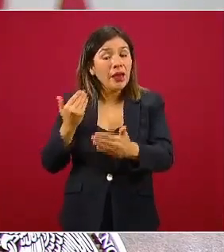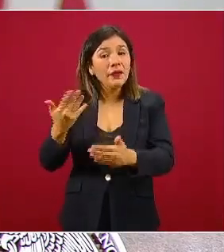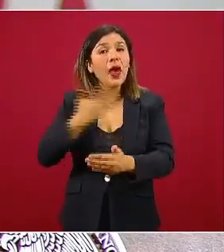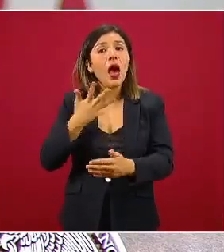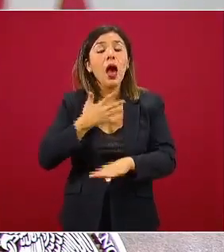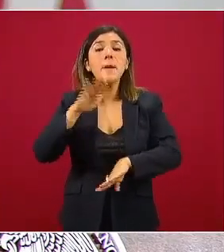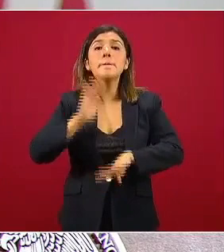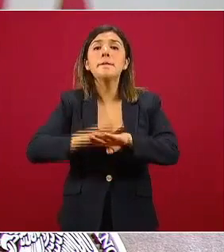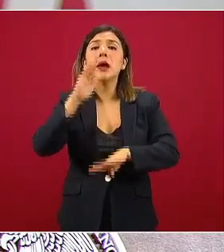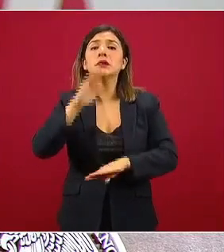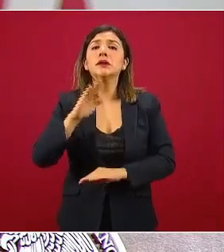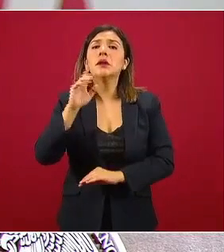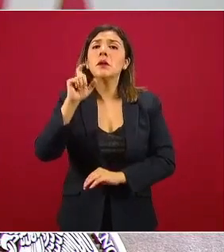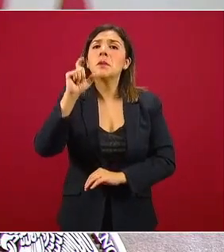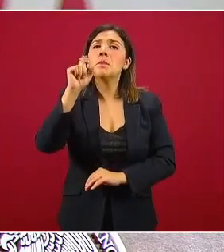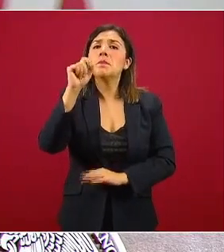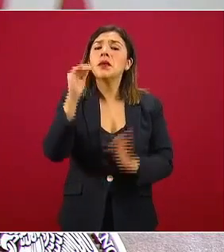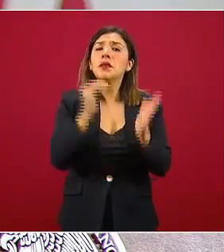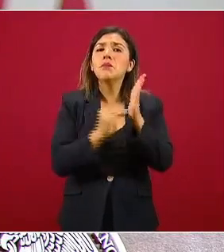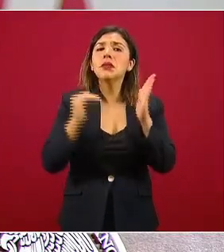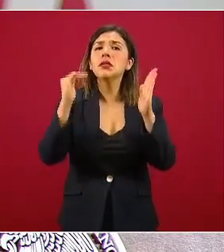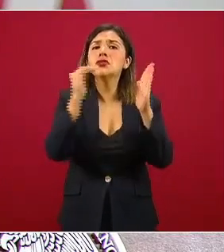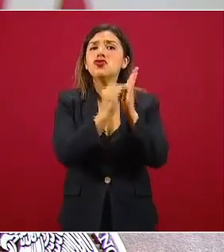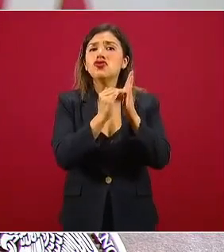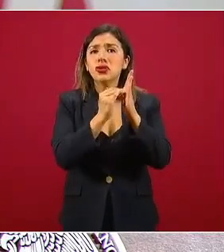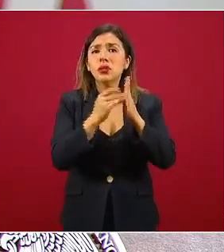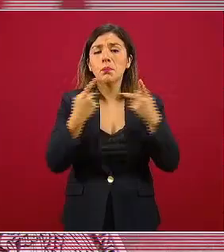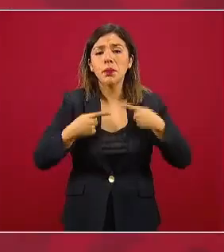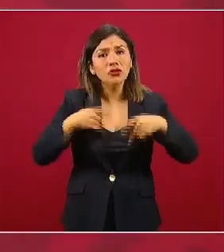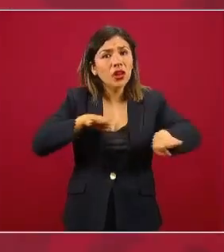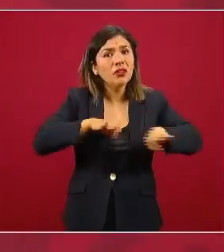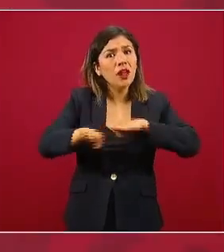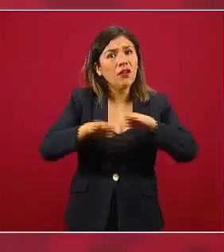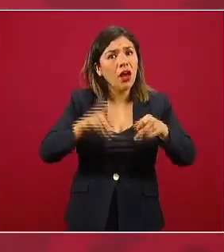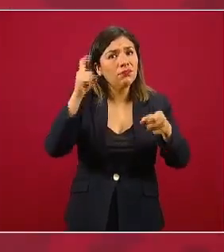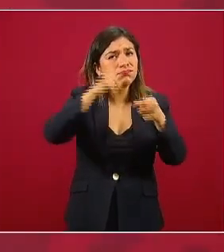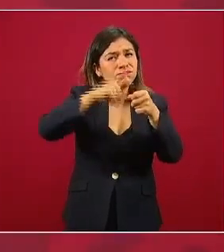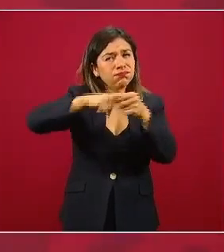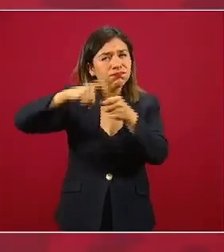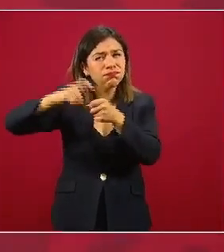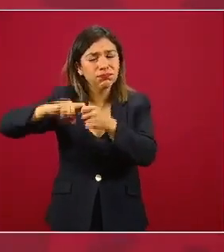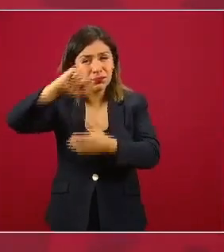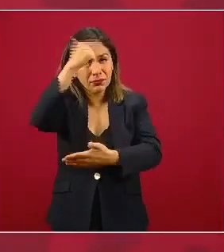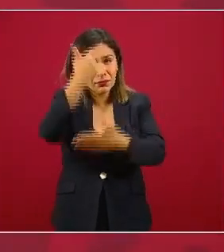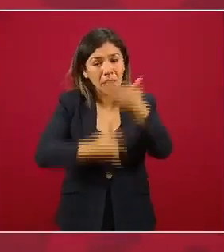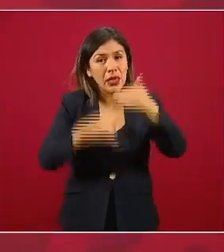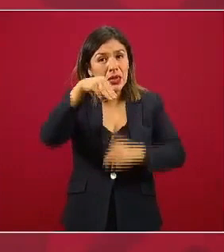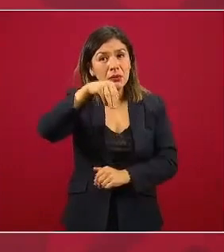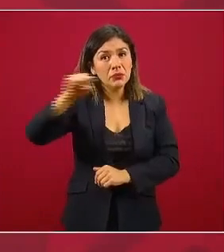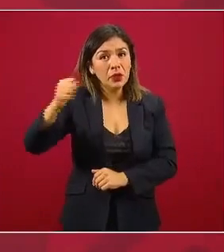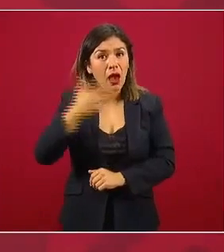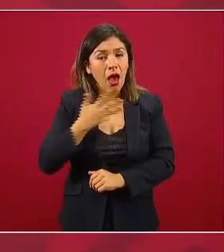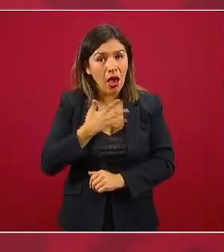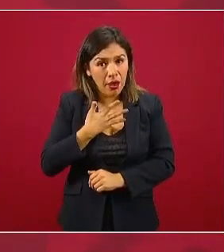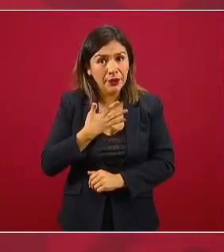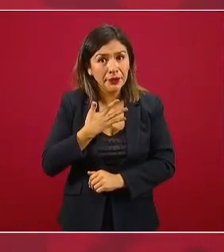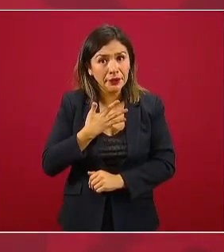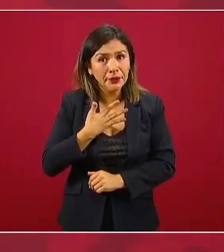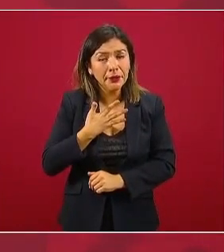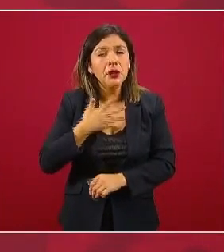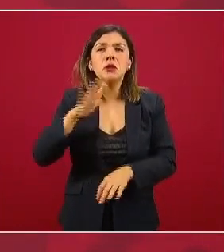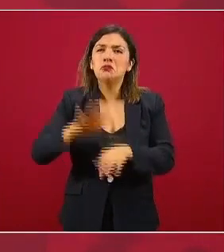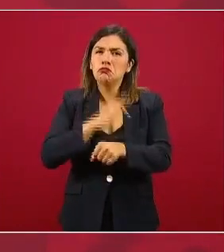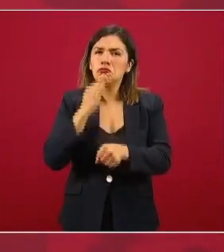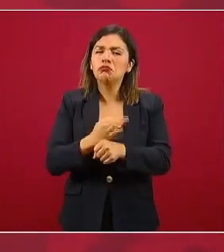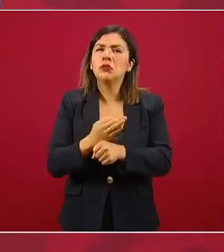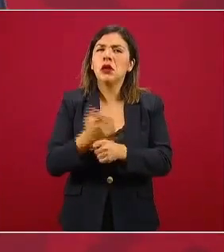más de 20 millones de trabajadores inscritos en el Seguro Social, con un